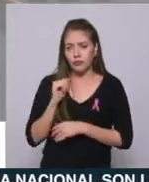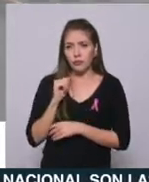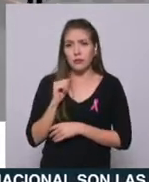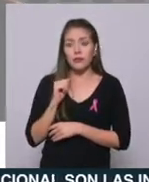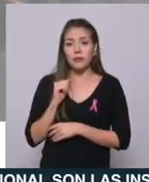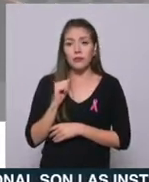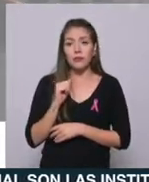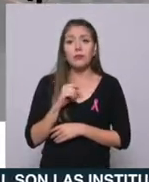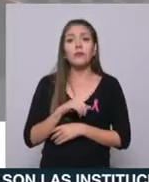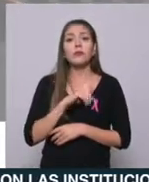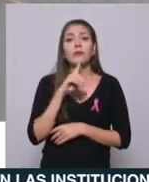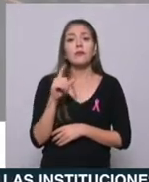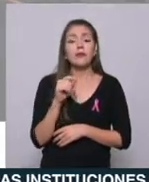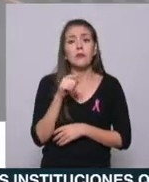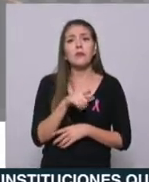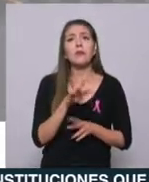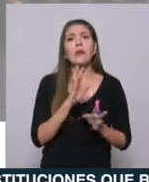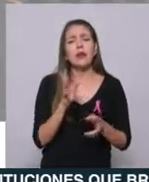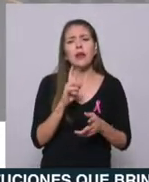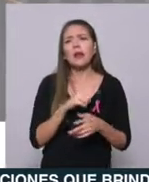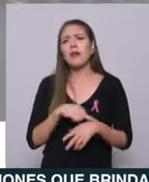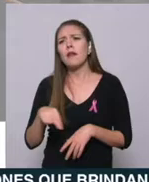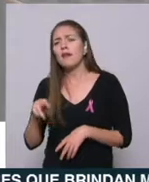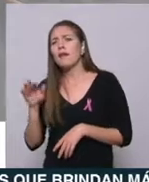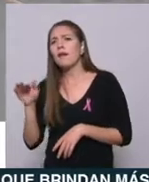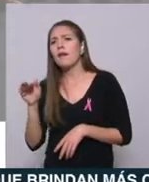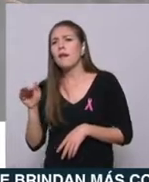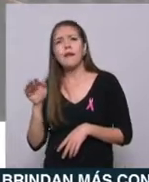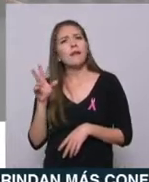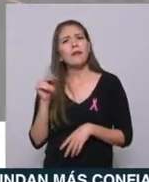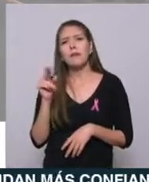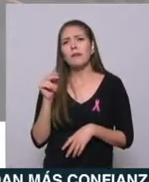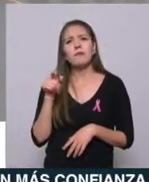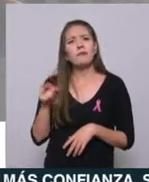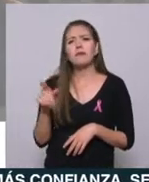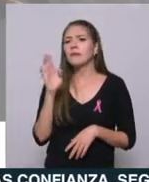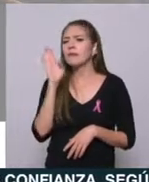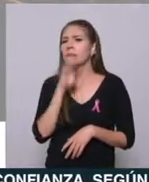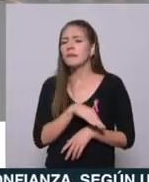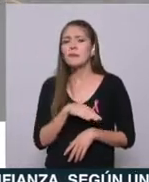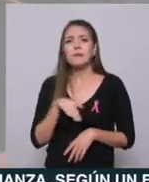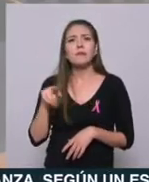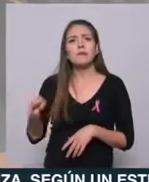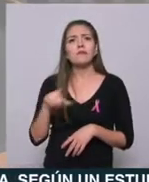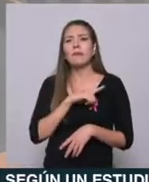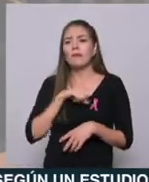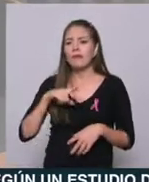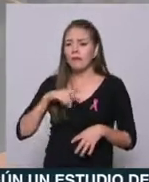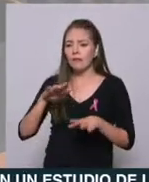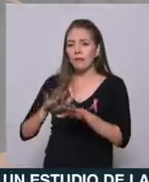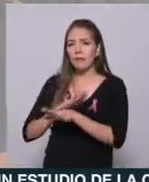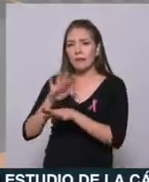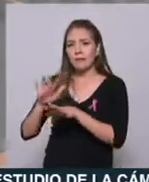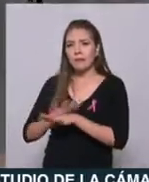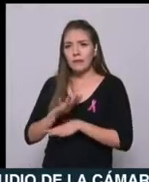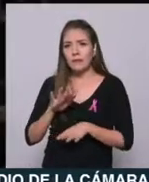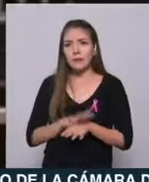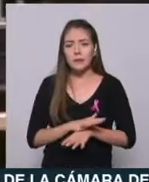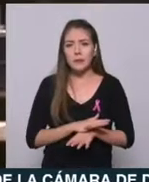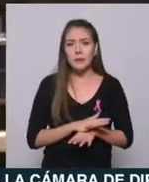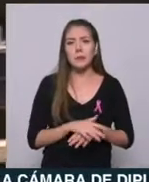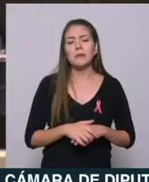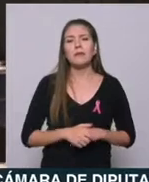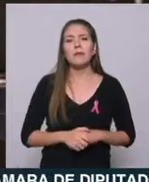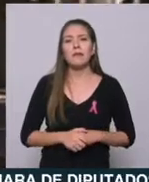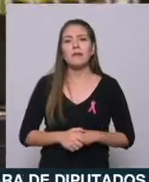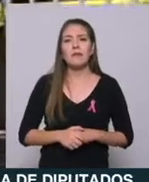viene y me hace una revisión. Y me empieza a decir, no, mira, ¿sabes qué? De aquí está mal. Estas piezas hay que cambiarlas. Se ven bien, pero hay que cambiarlas.